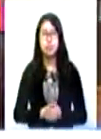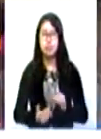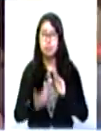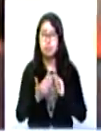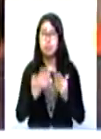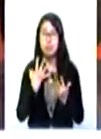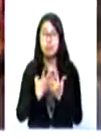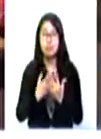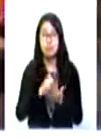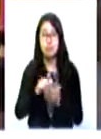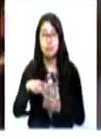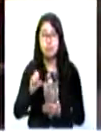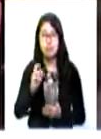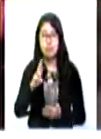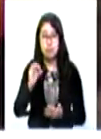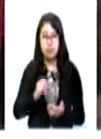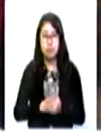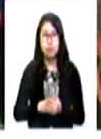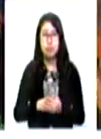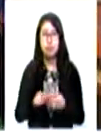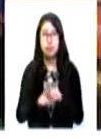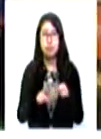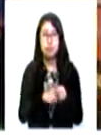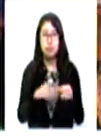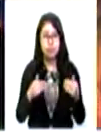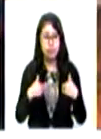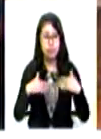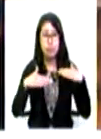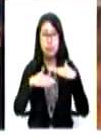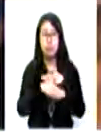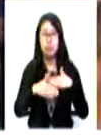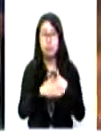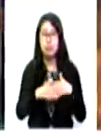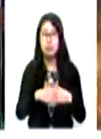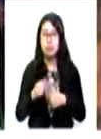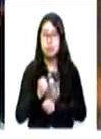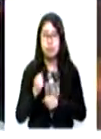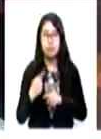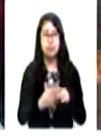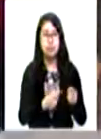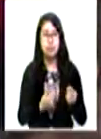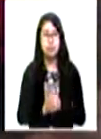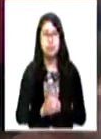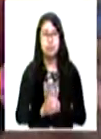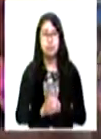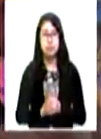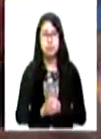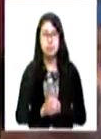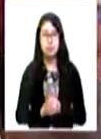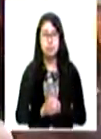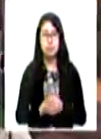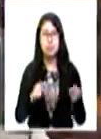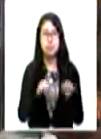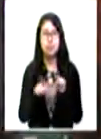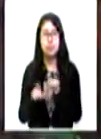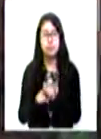San Pedro. Y en la zona este tenemos en la avenida del Ejército, esquina Peralta Soruco y Acera Norte. De la misma